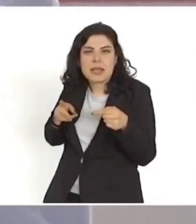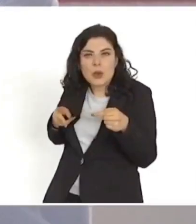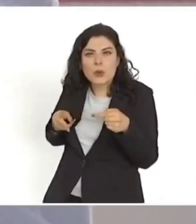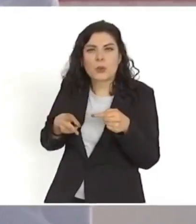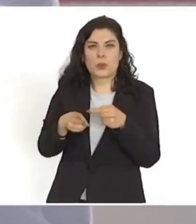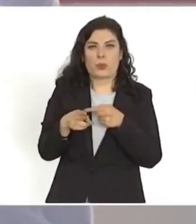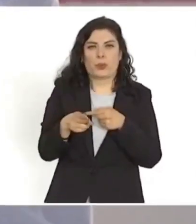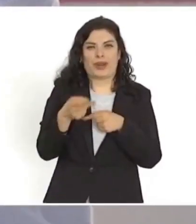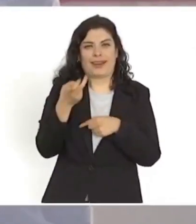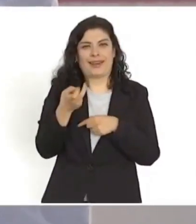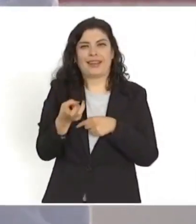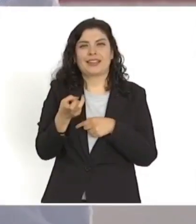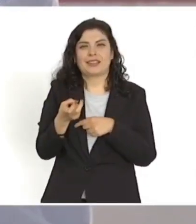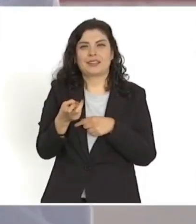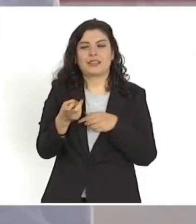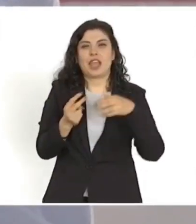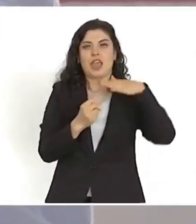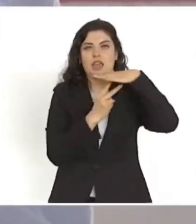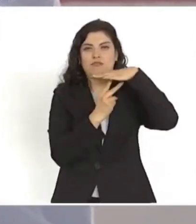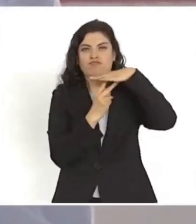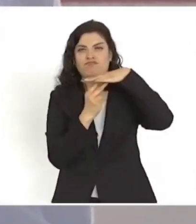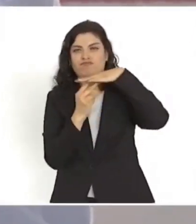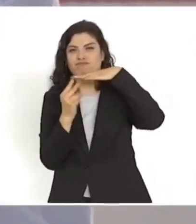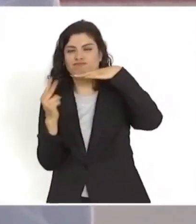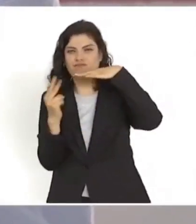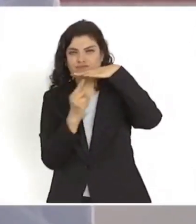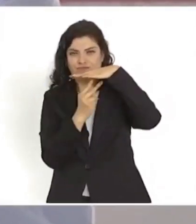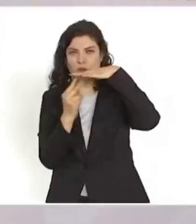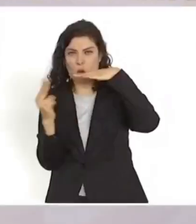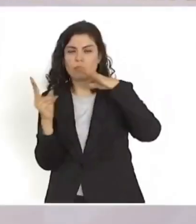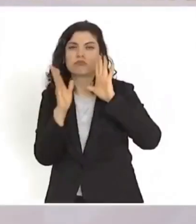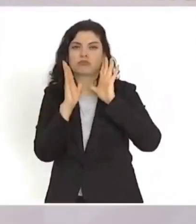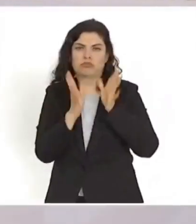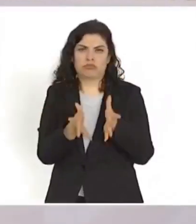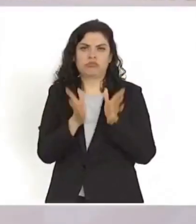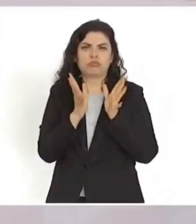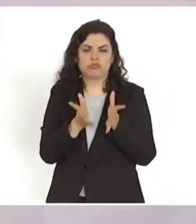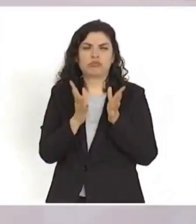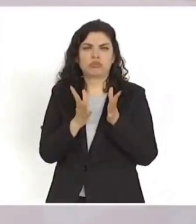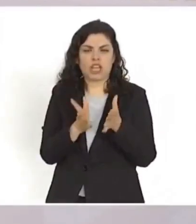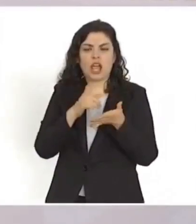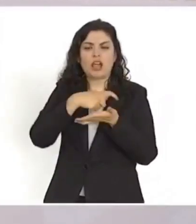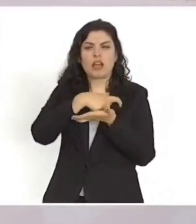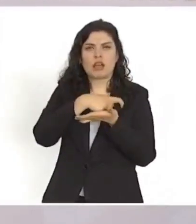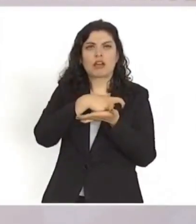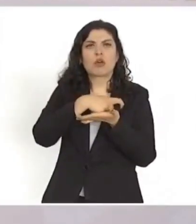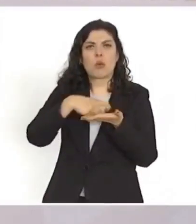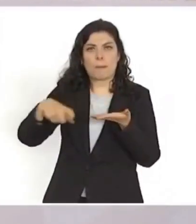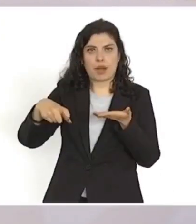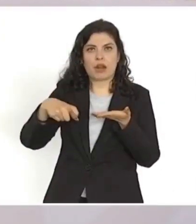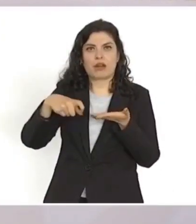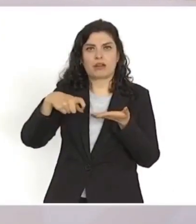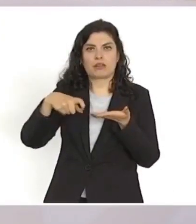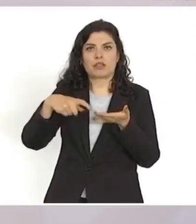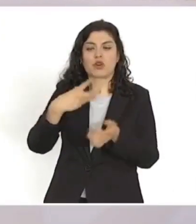este trolebús. Ya se compraron, son 90